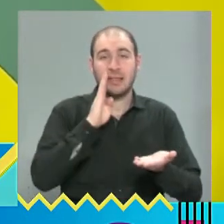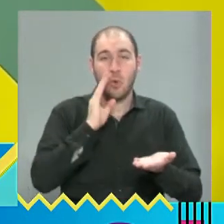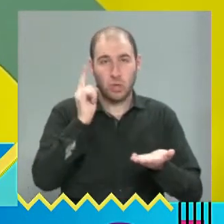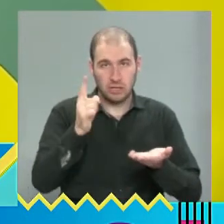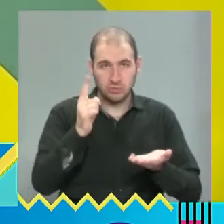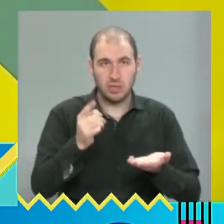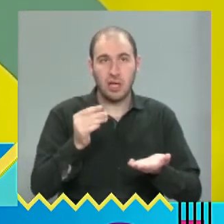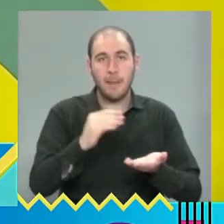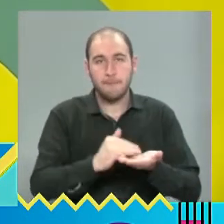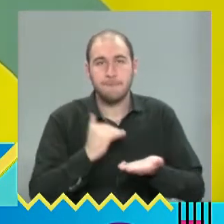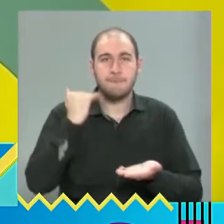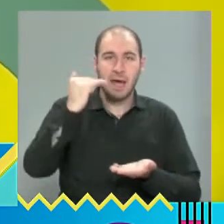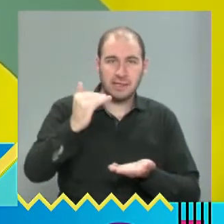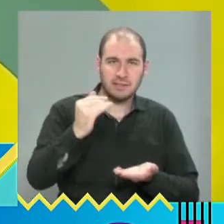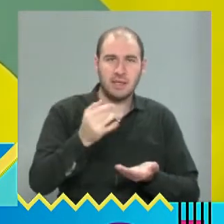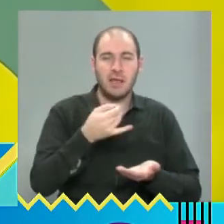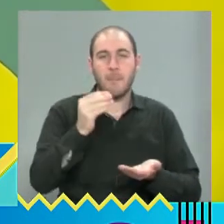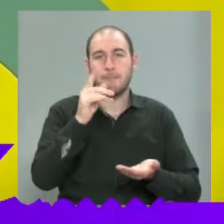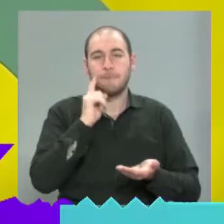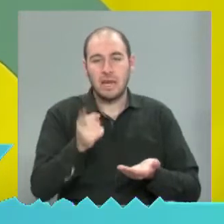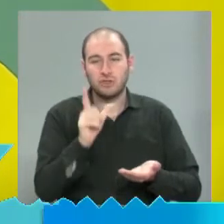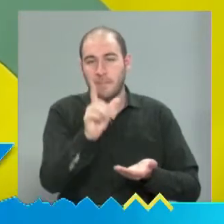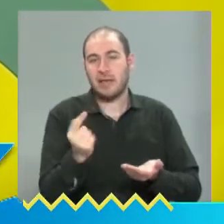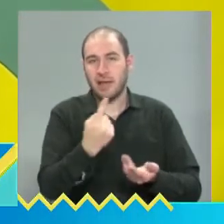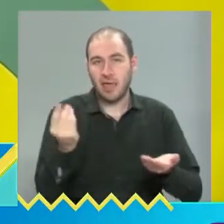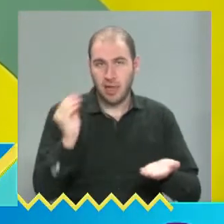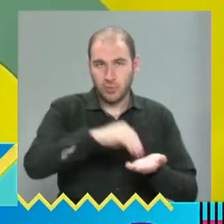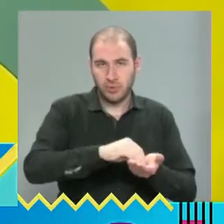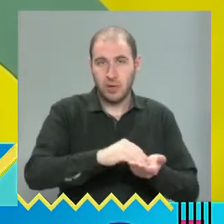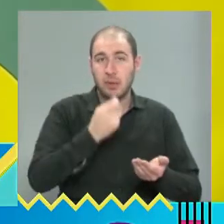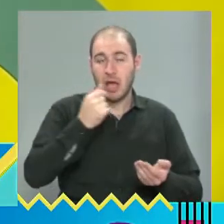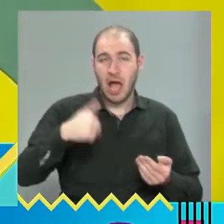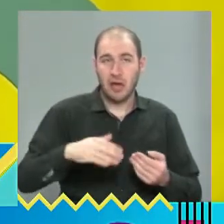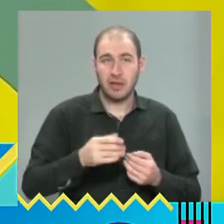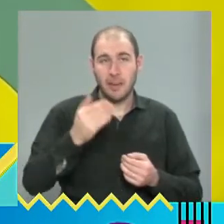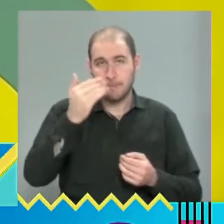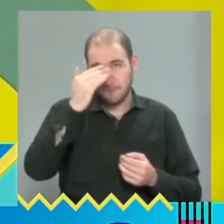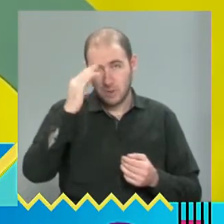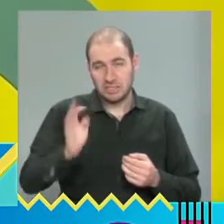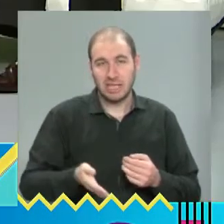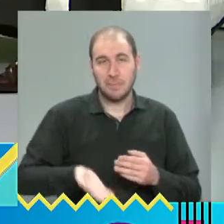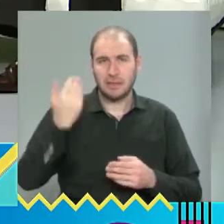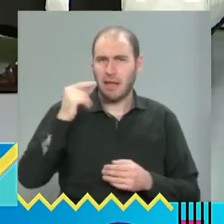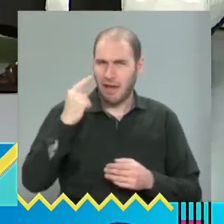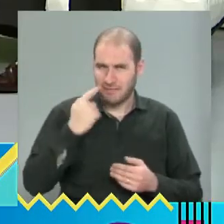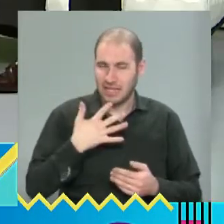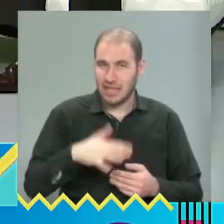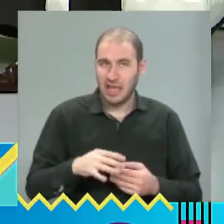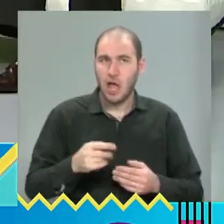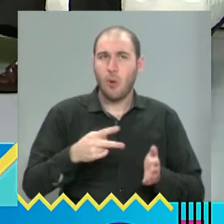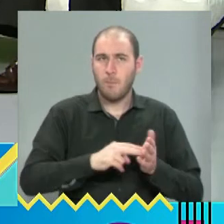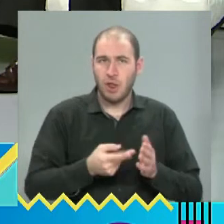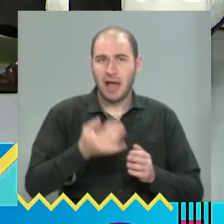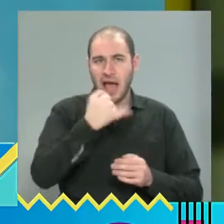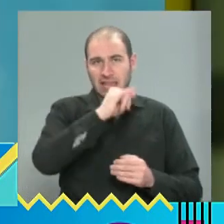Unidos y por encima la percepción de riesgo de cada país. En este caso ahora tenemos una percepción de riesgo mayor. A ver si entendí mal. ¿Incide entonces